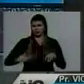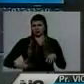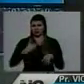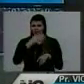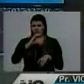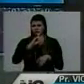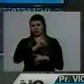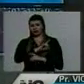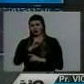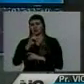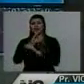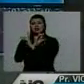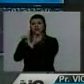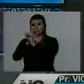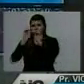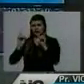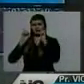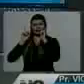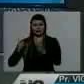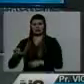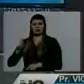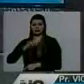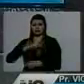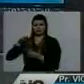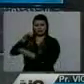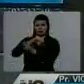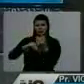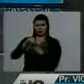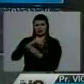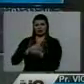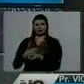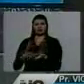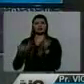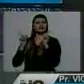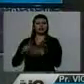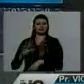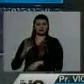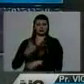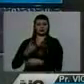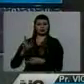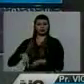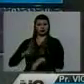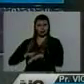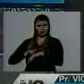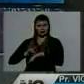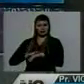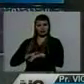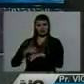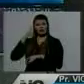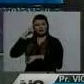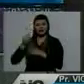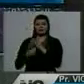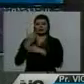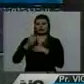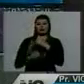tiempo dado. Depende también de la ciudadanía. ¿Qué podemos entonces hacer nosotros para que realmente se dé un